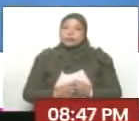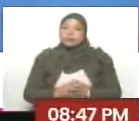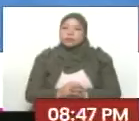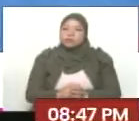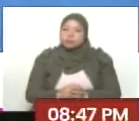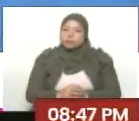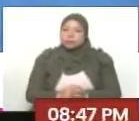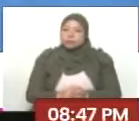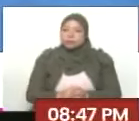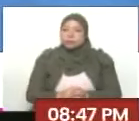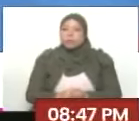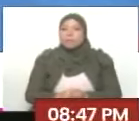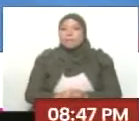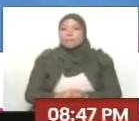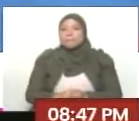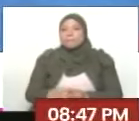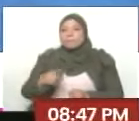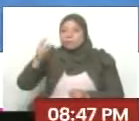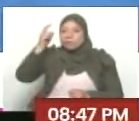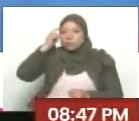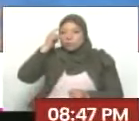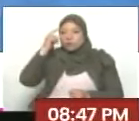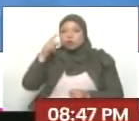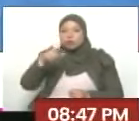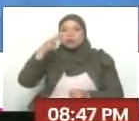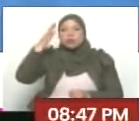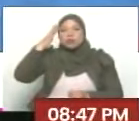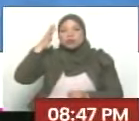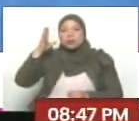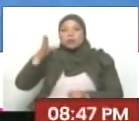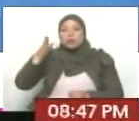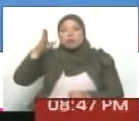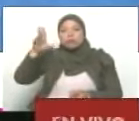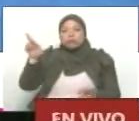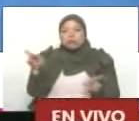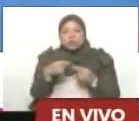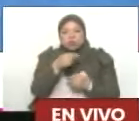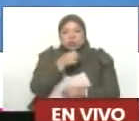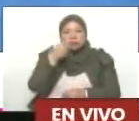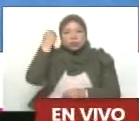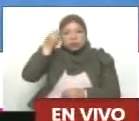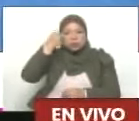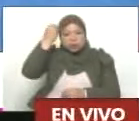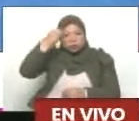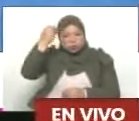Nada más digo fecha para que ustedes saquen sus propias conclusiones.